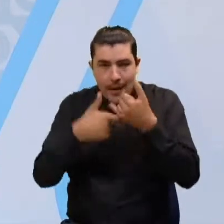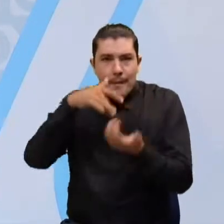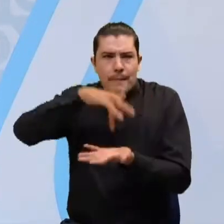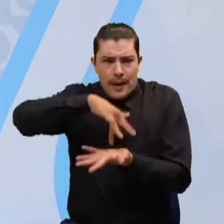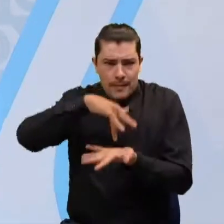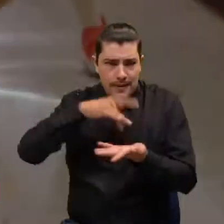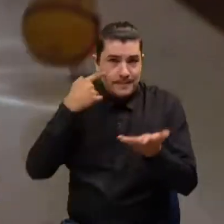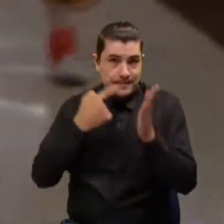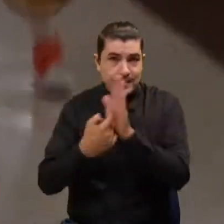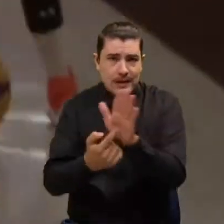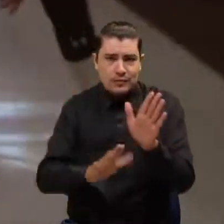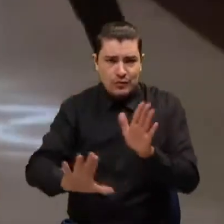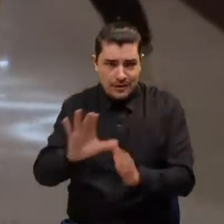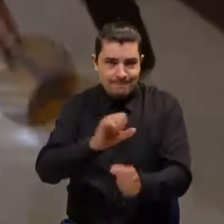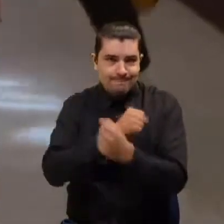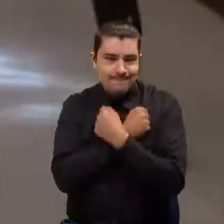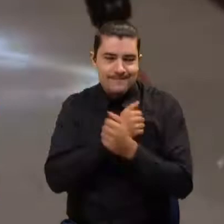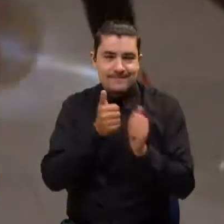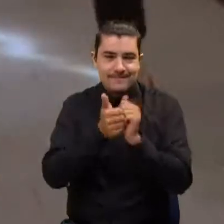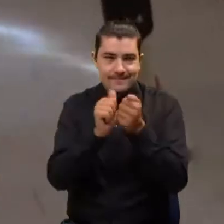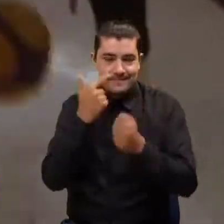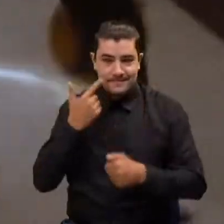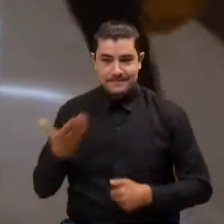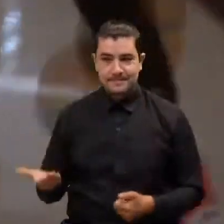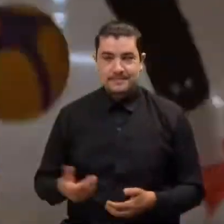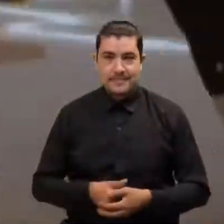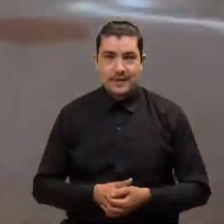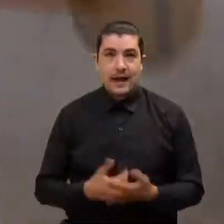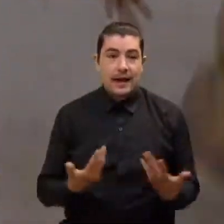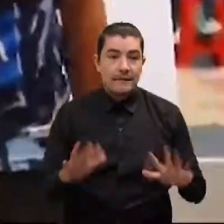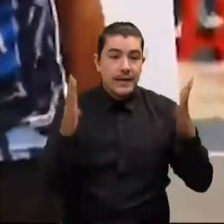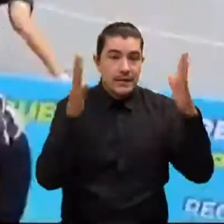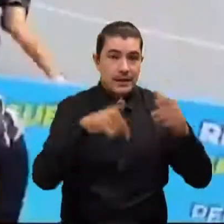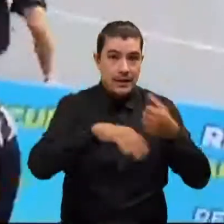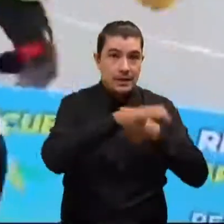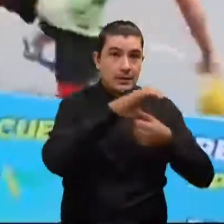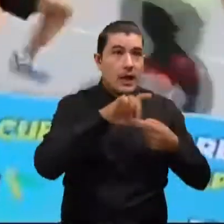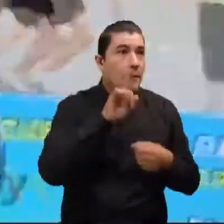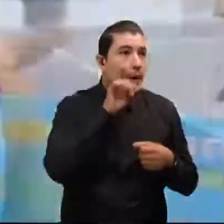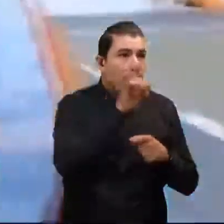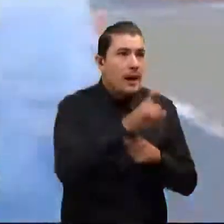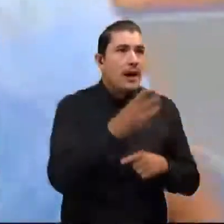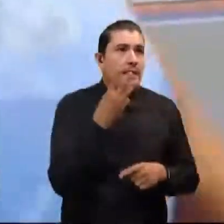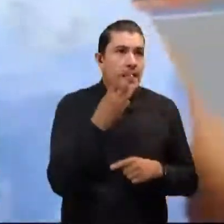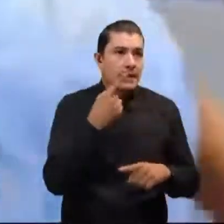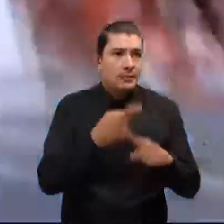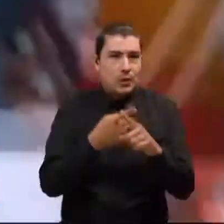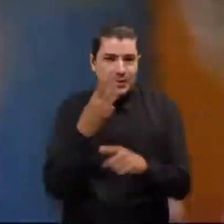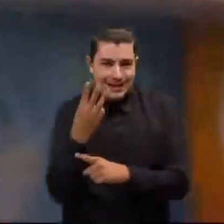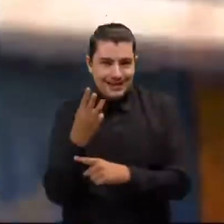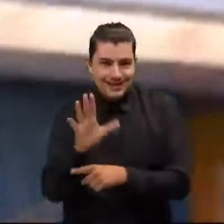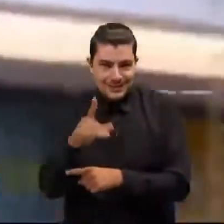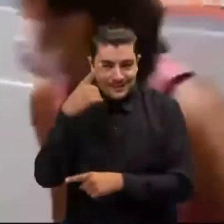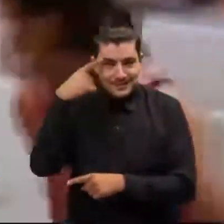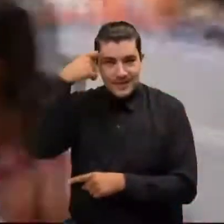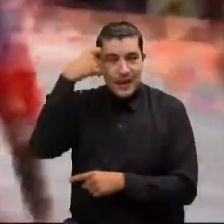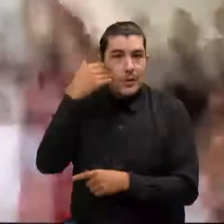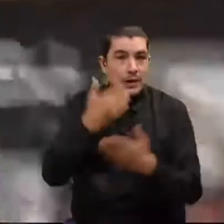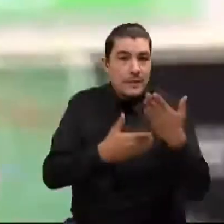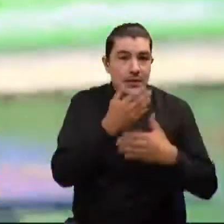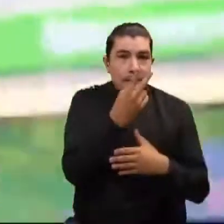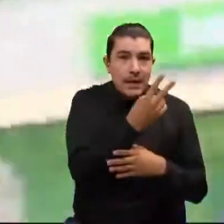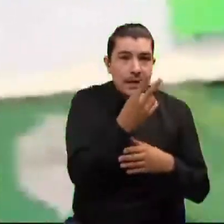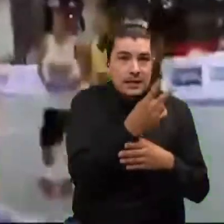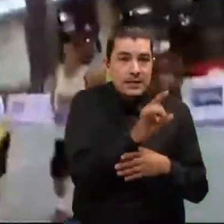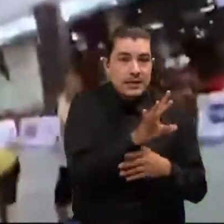naranja la fiesta de la pelota naranja estará en la ciudad bonita con el reto tres por tres de baloncesto que se cumplirá desde el viernes 15 hasta el lunes